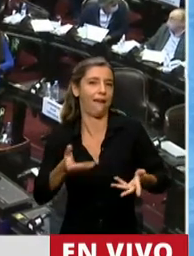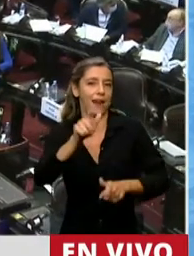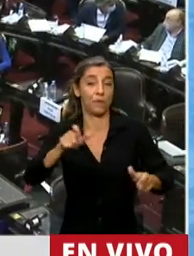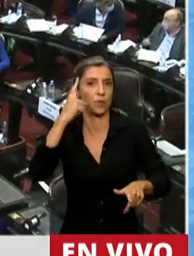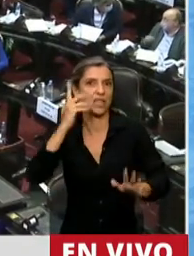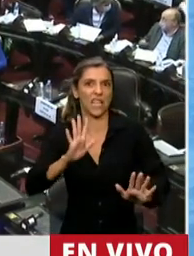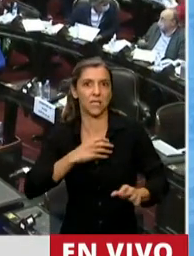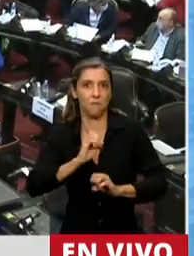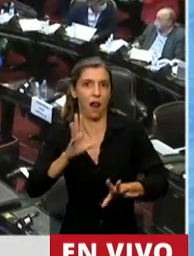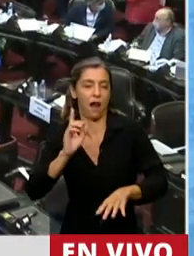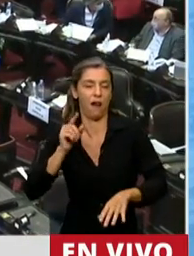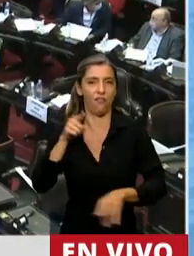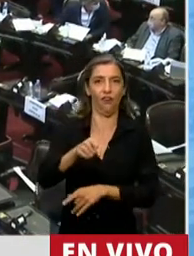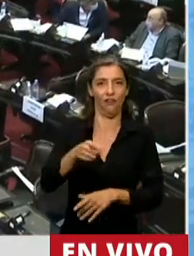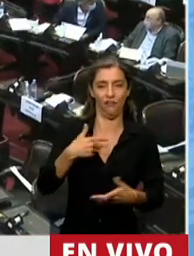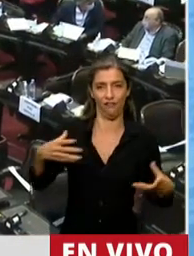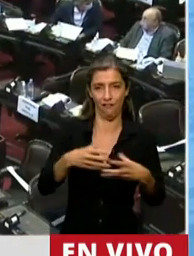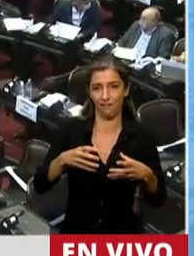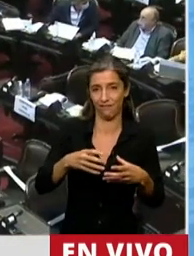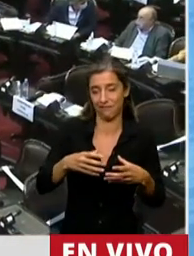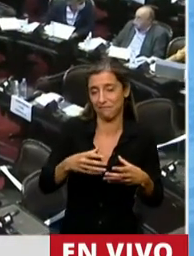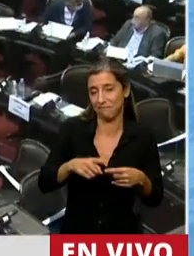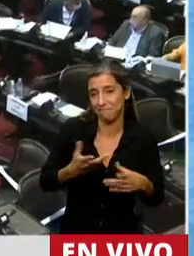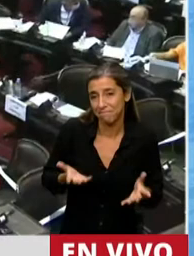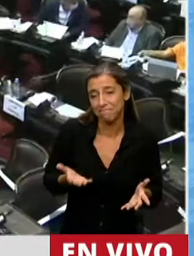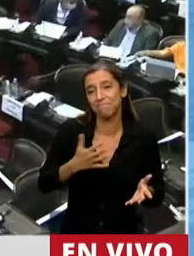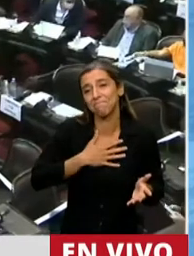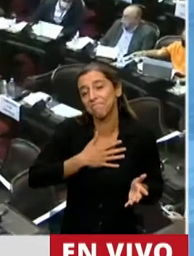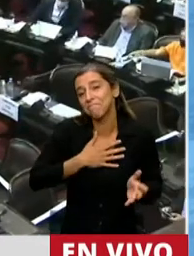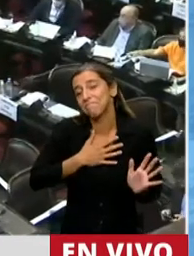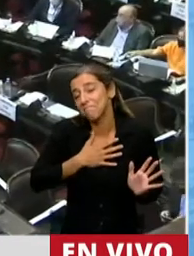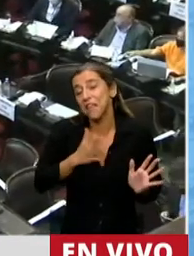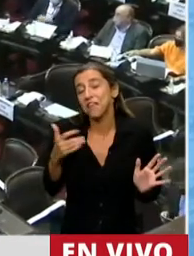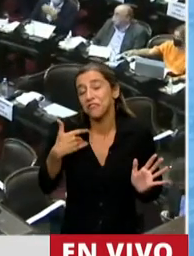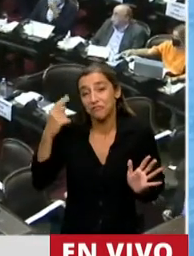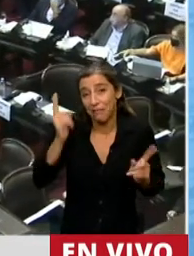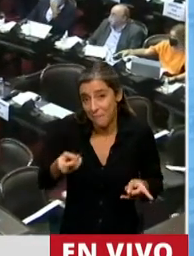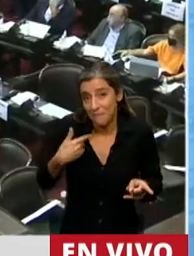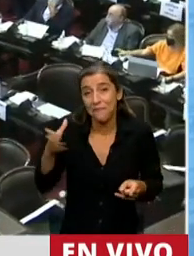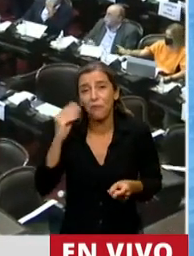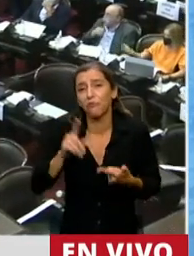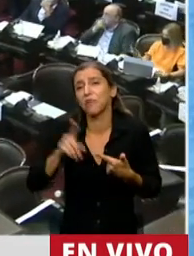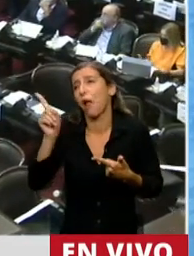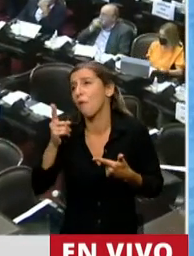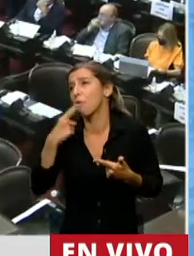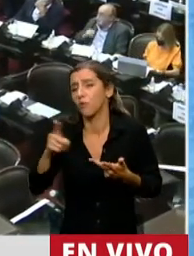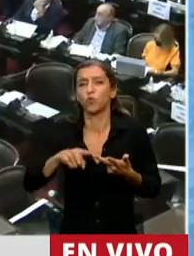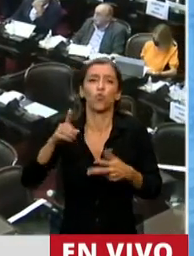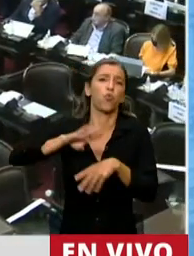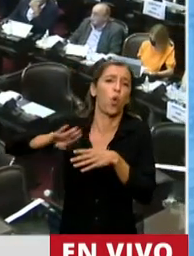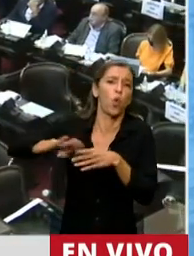país. Escuché también de que el tema de la deuda era prácticamente culpa de Rivadavia, que empezaba ya